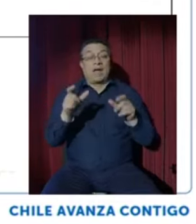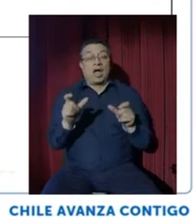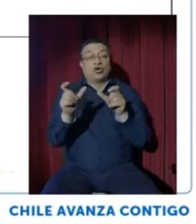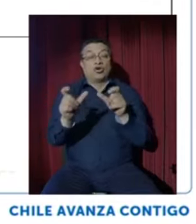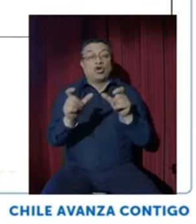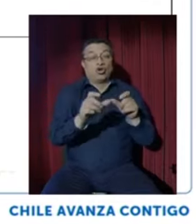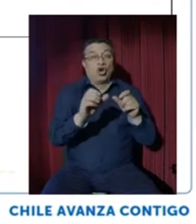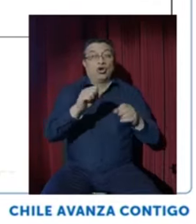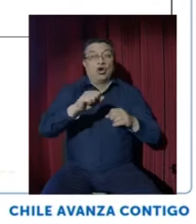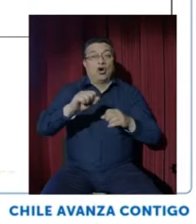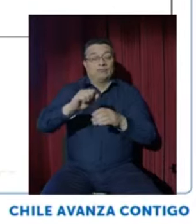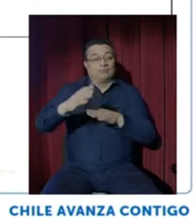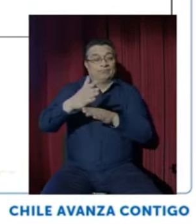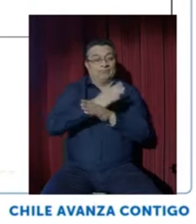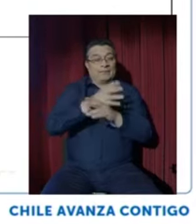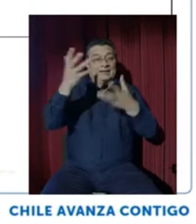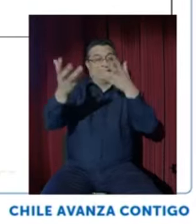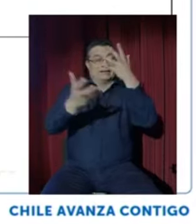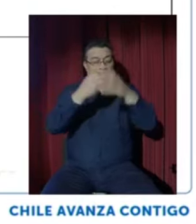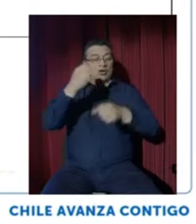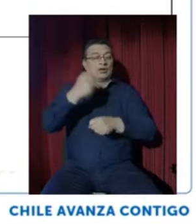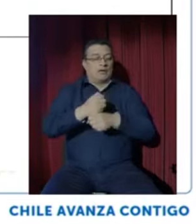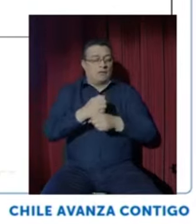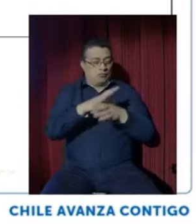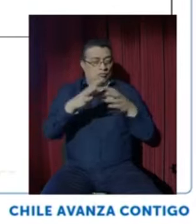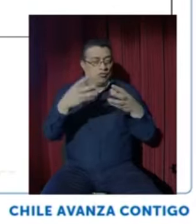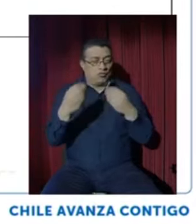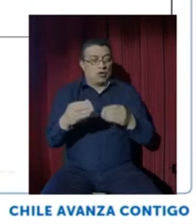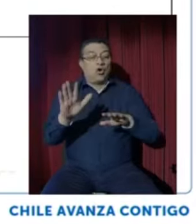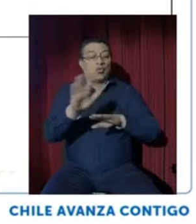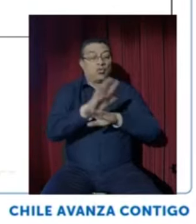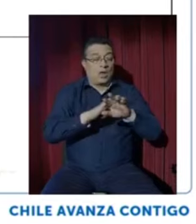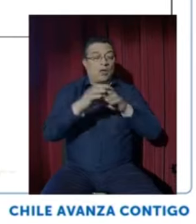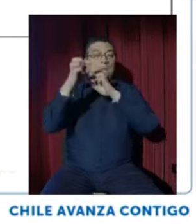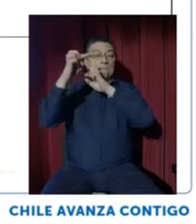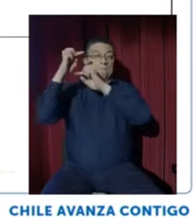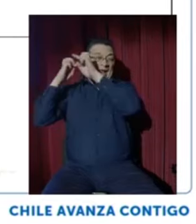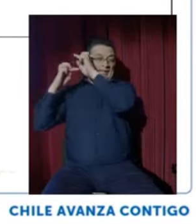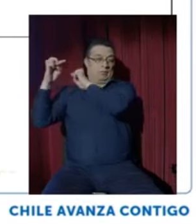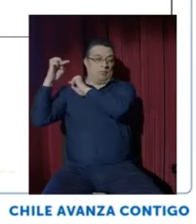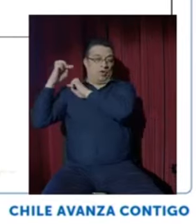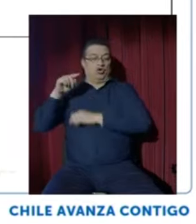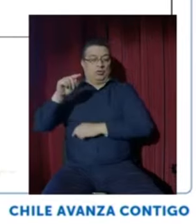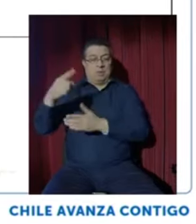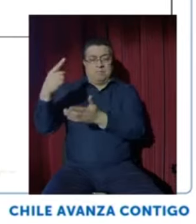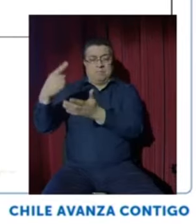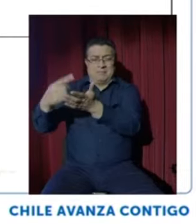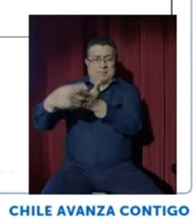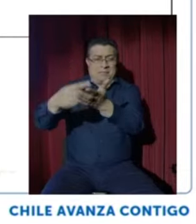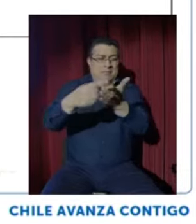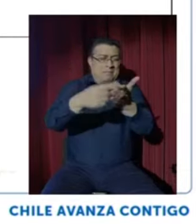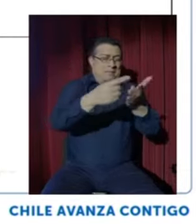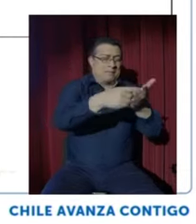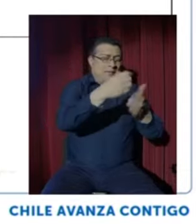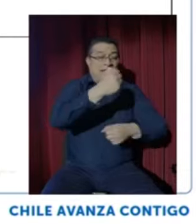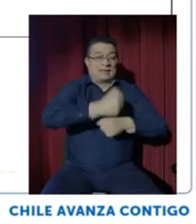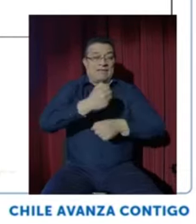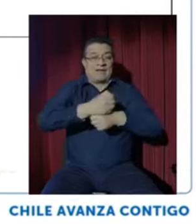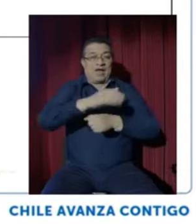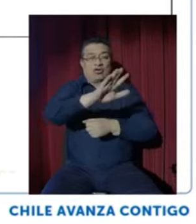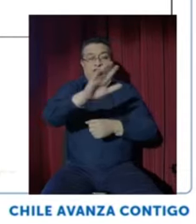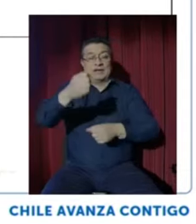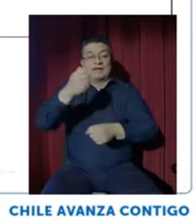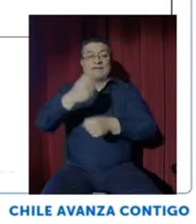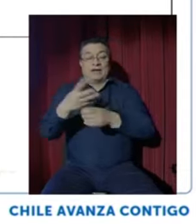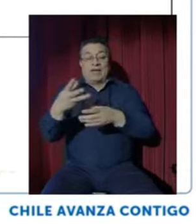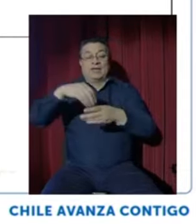prevención de incendio tremendo trabajo que hacen También en el cuidado del patrimonio estos miles de trabajadores y trabajadores que trabajan en los